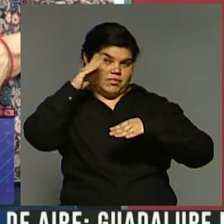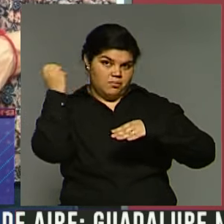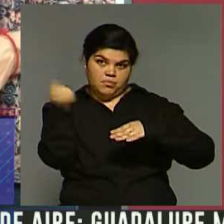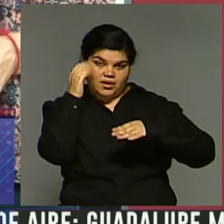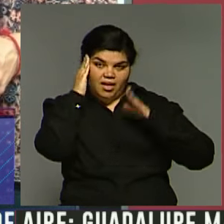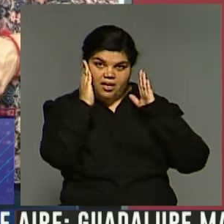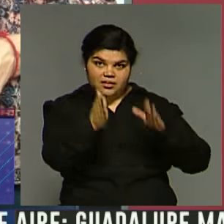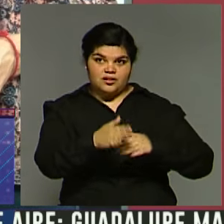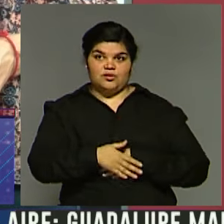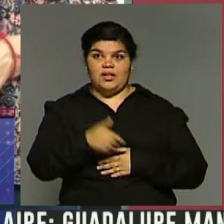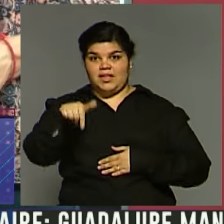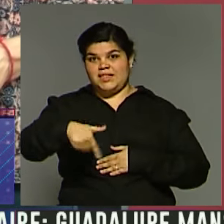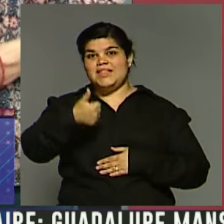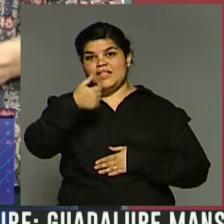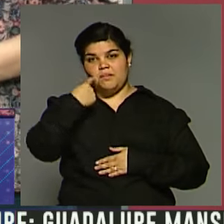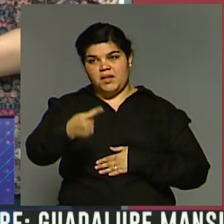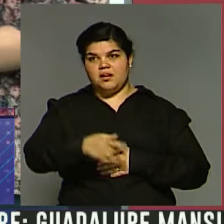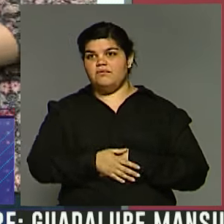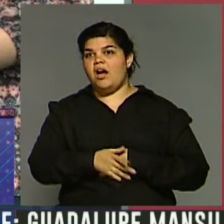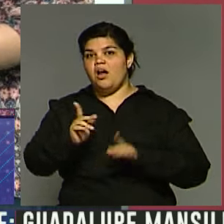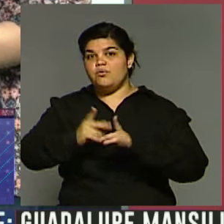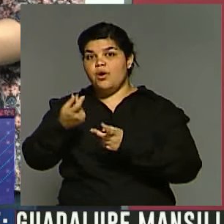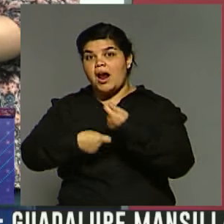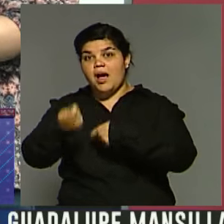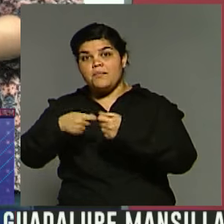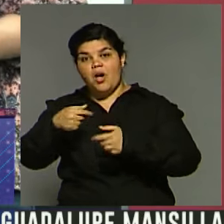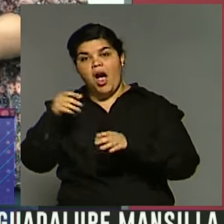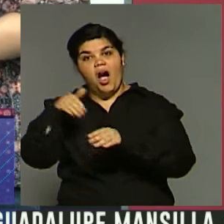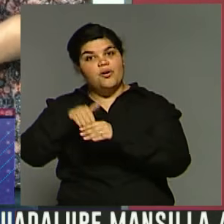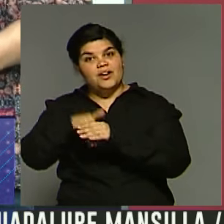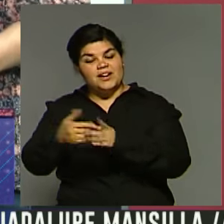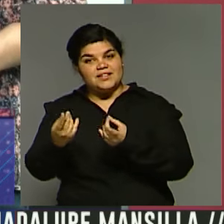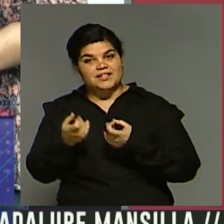eso este vale 6.000. Ahorrar a aquellos que tienen que cambiar el celular. Muchas gracias, Ariel.